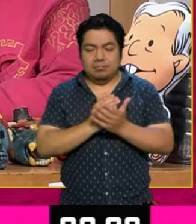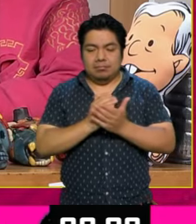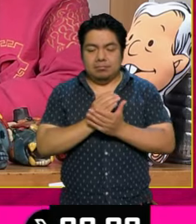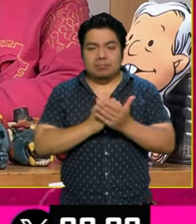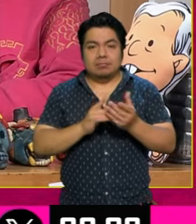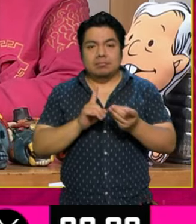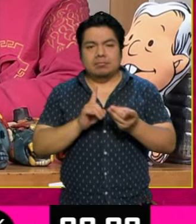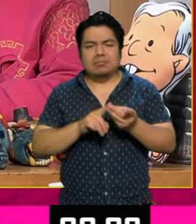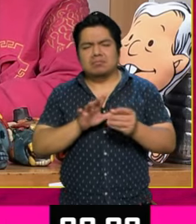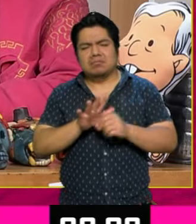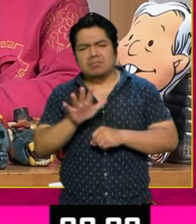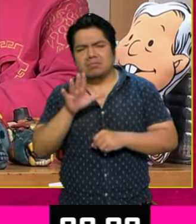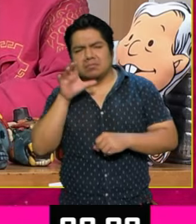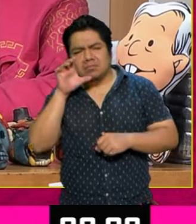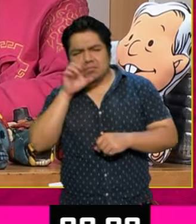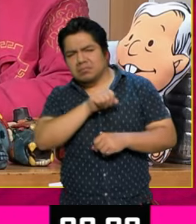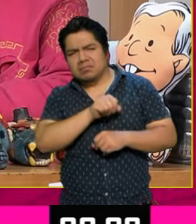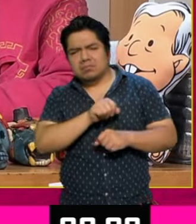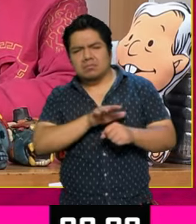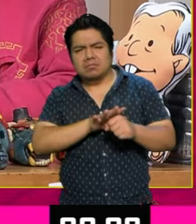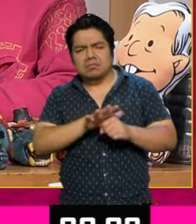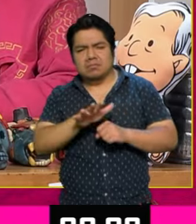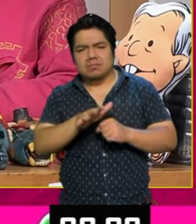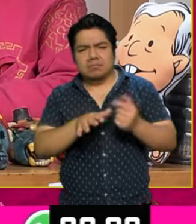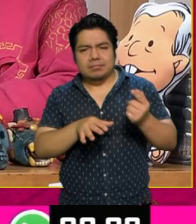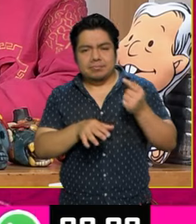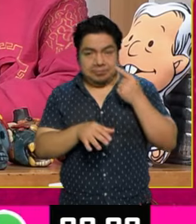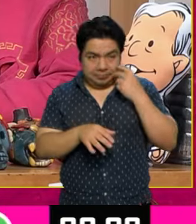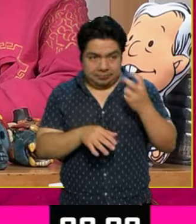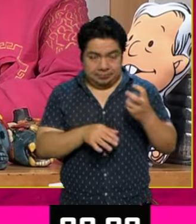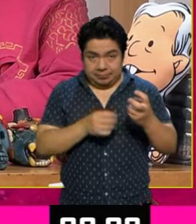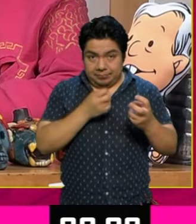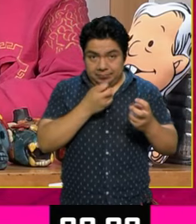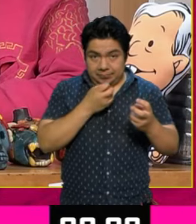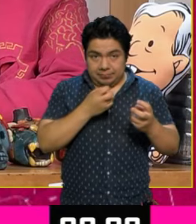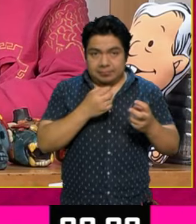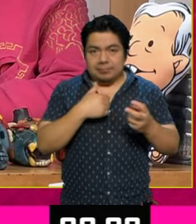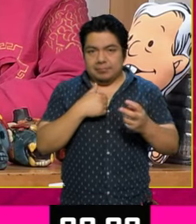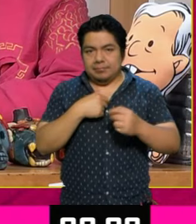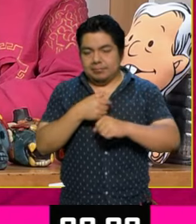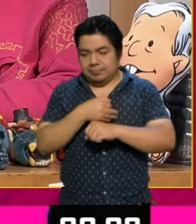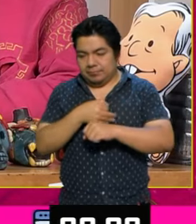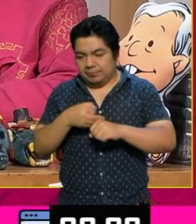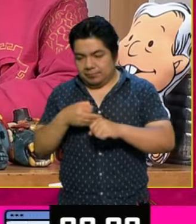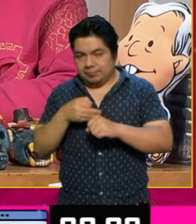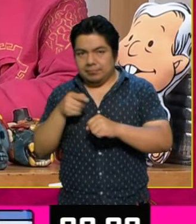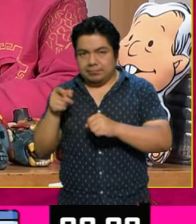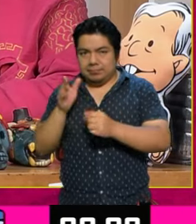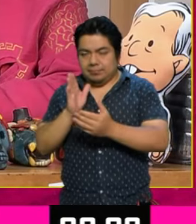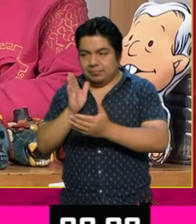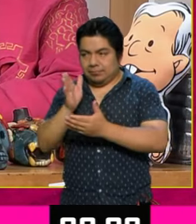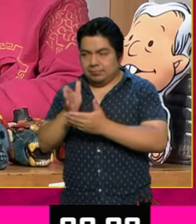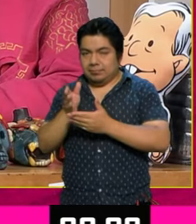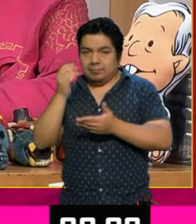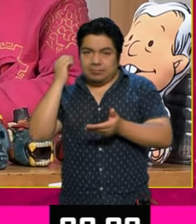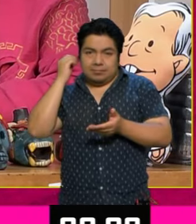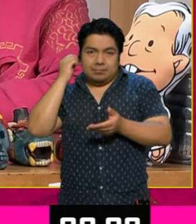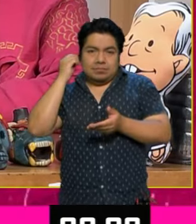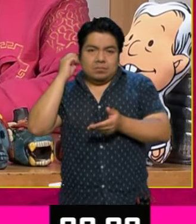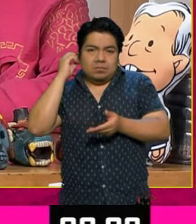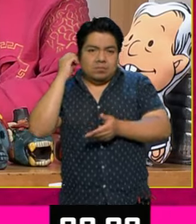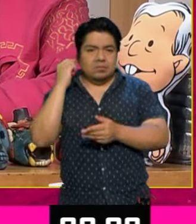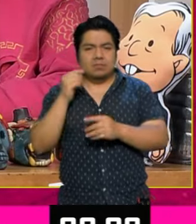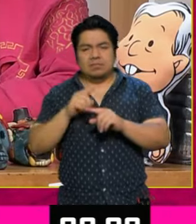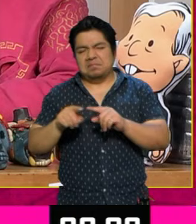crimen? Ah, por esa situación... Yo llegué tarde a donde teníamos que salir a hacer